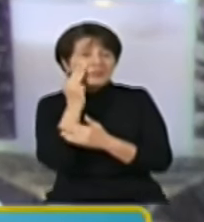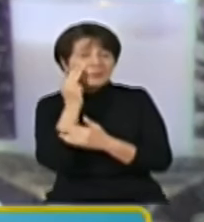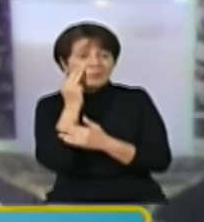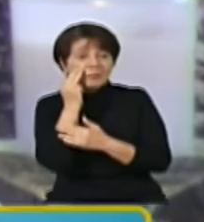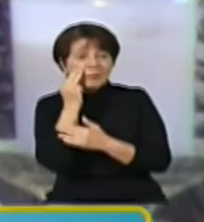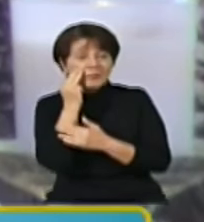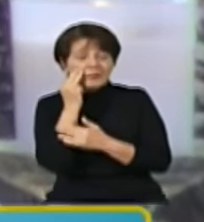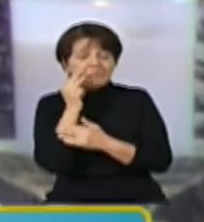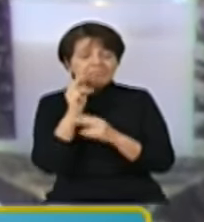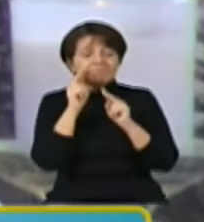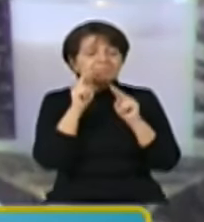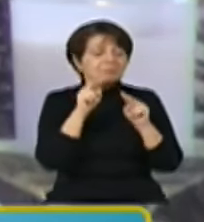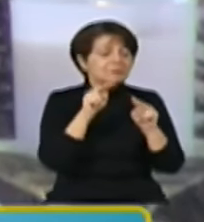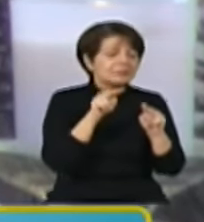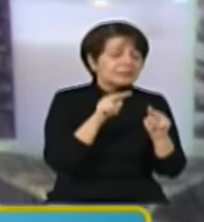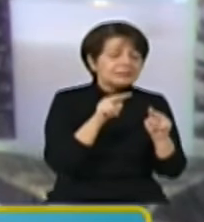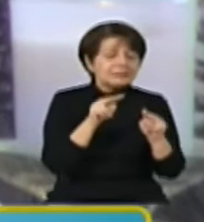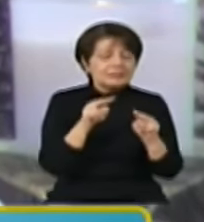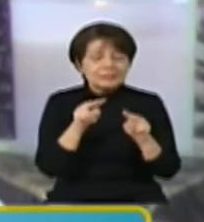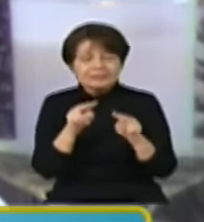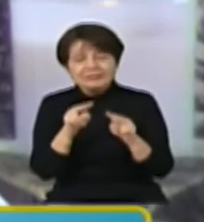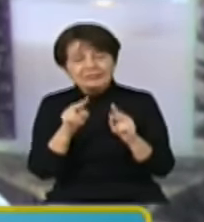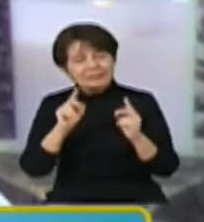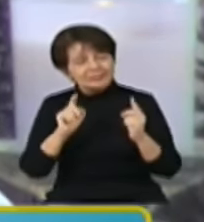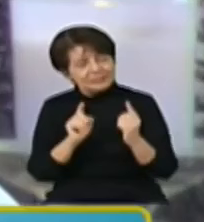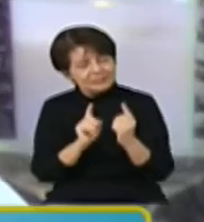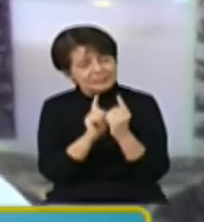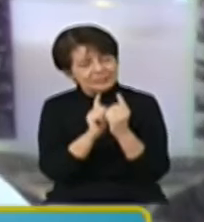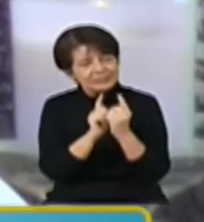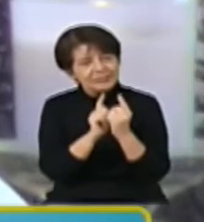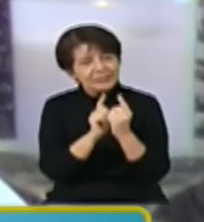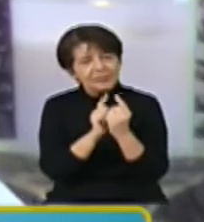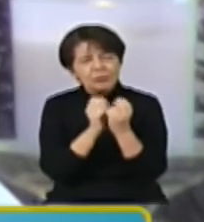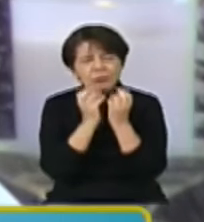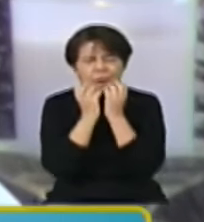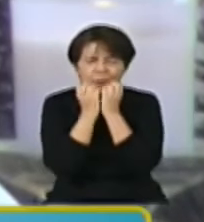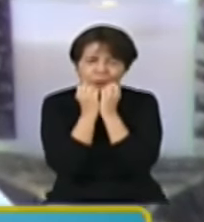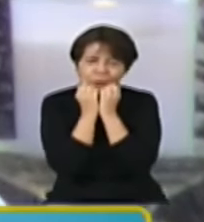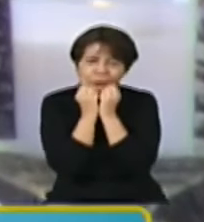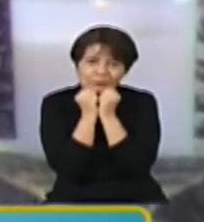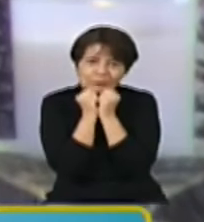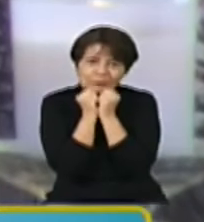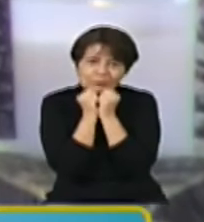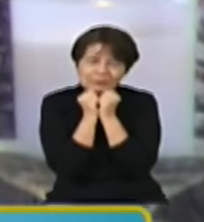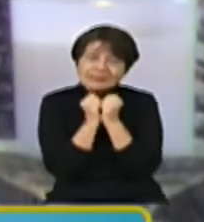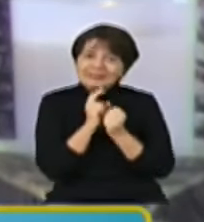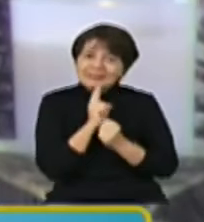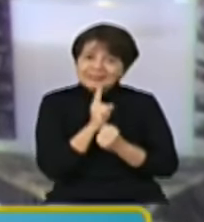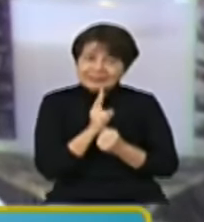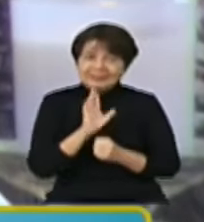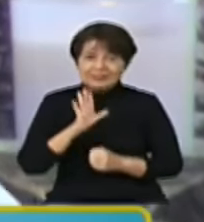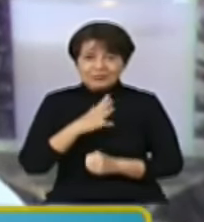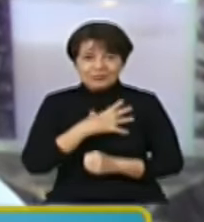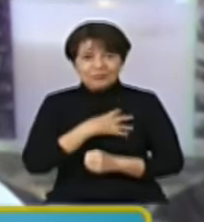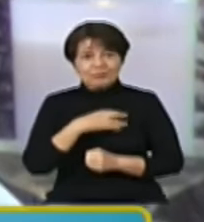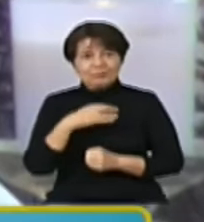se inclina para ver de cerca con ternura y verdad.